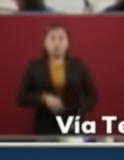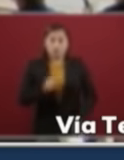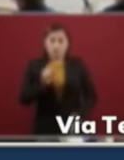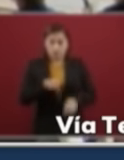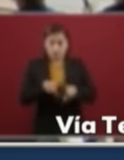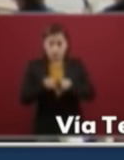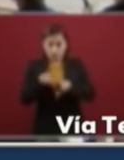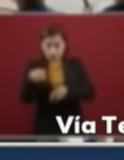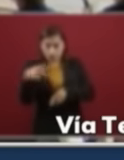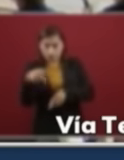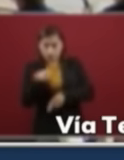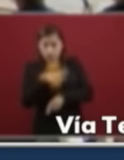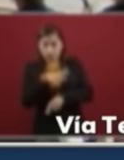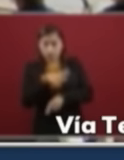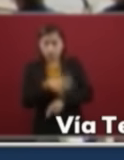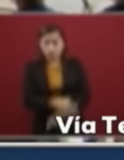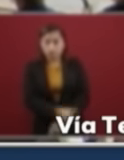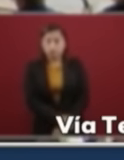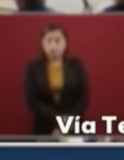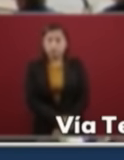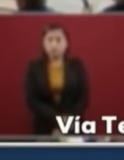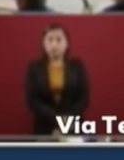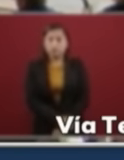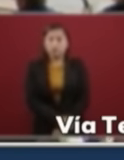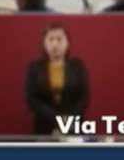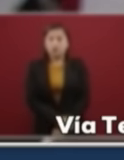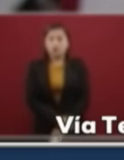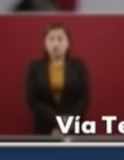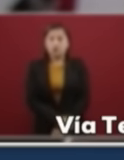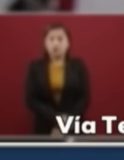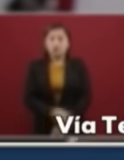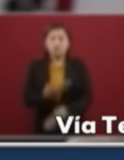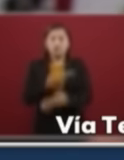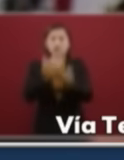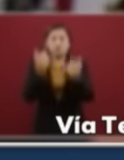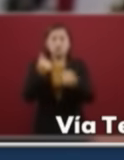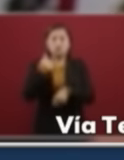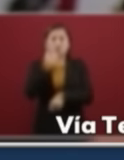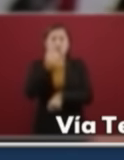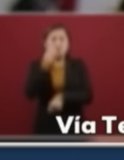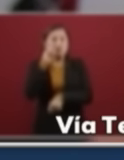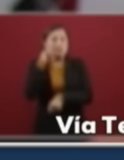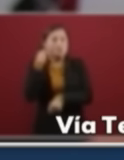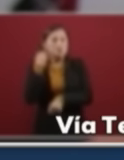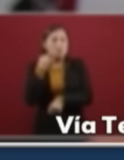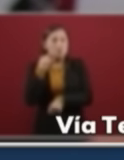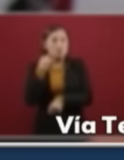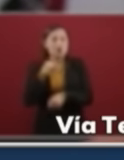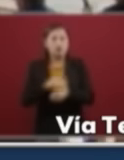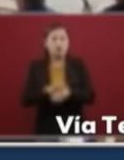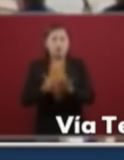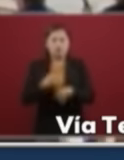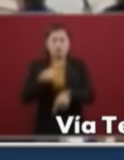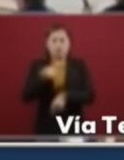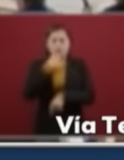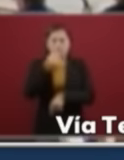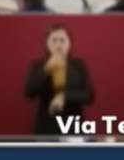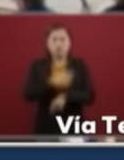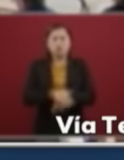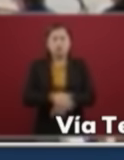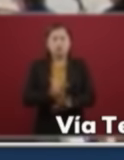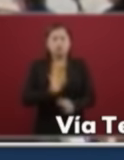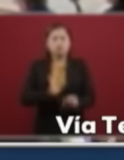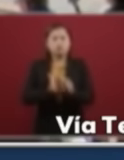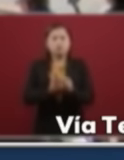niños. Pero no entregas el micrófono, Chumo. Tú nunca lo entregas, yo tampoco. Bien, pero el micrófono te lo quedas pegadito. Eso. Y no lo